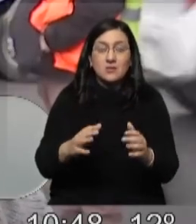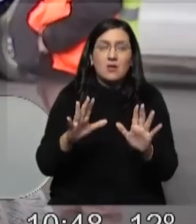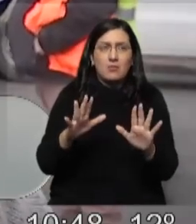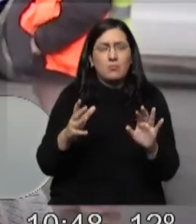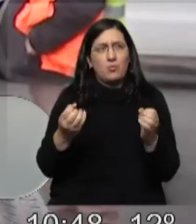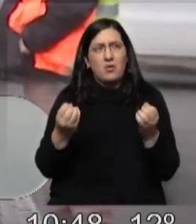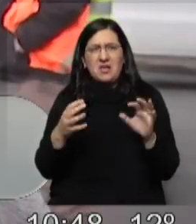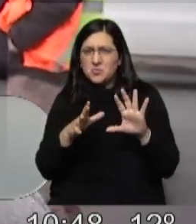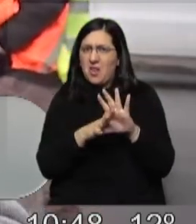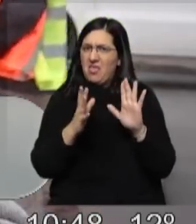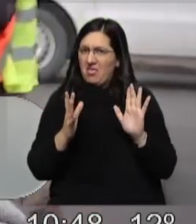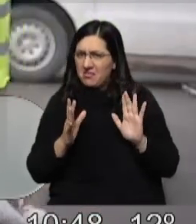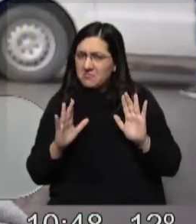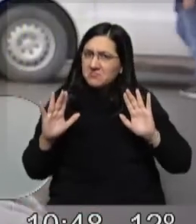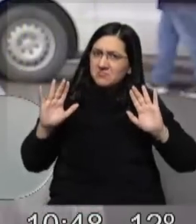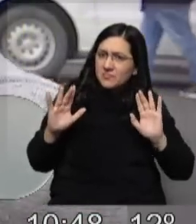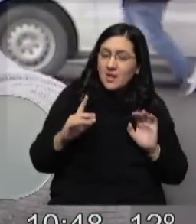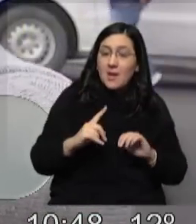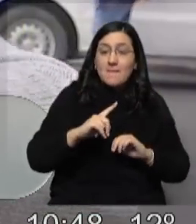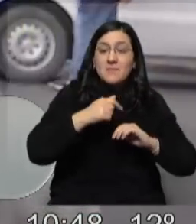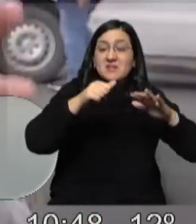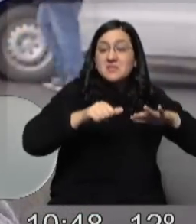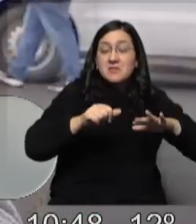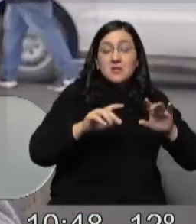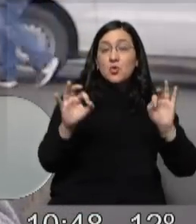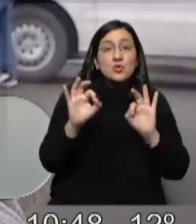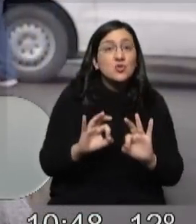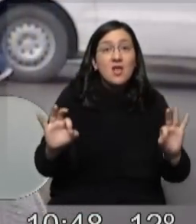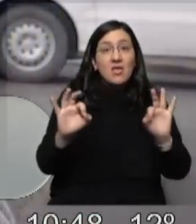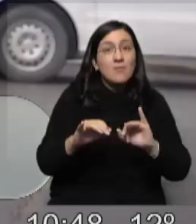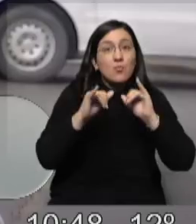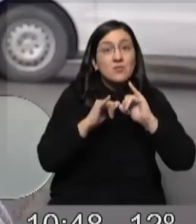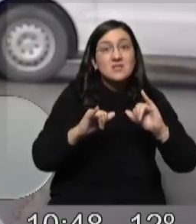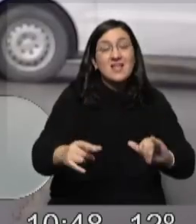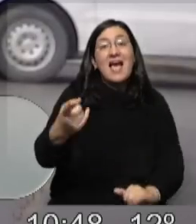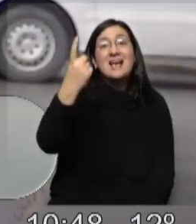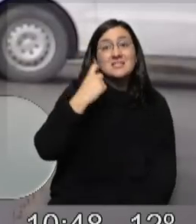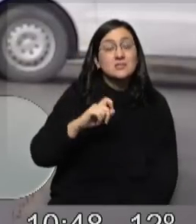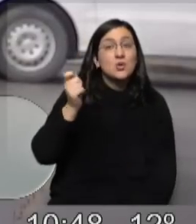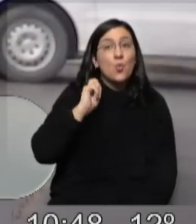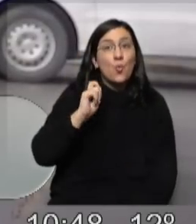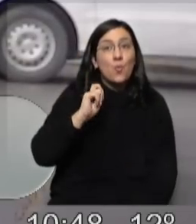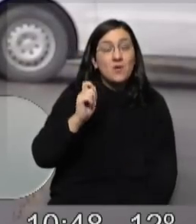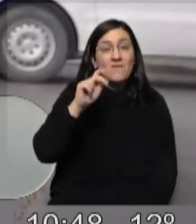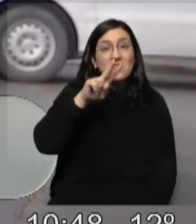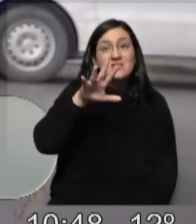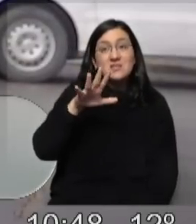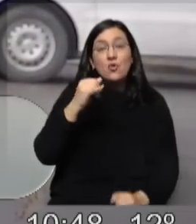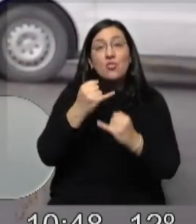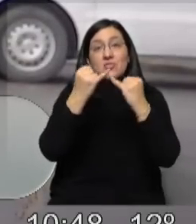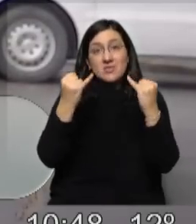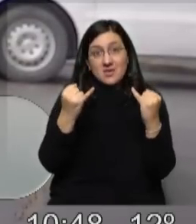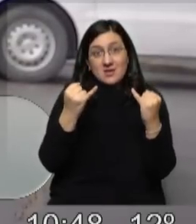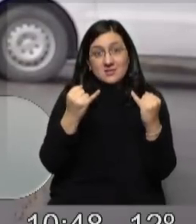casualidad? El primer semestre no hizo ninguna publicidad. Ayer se cumplían 25 días,